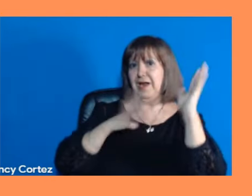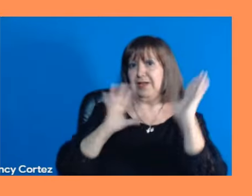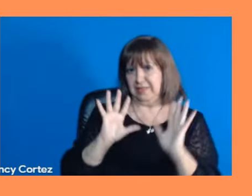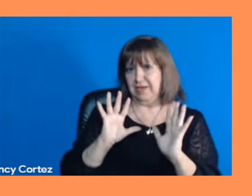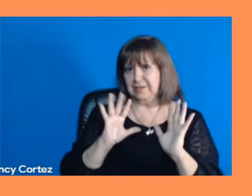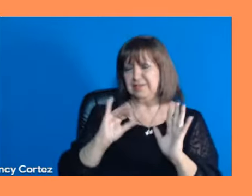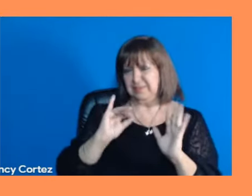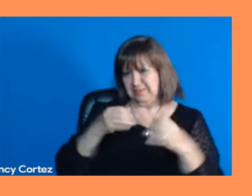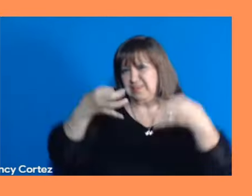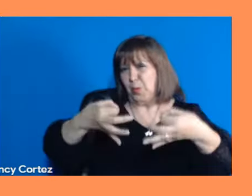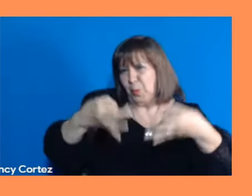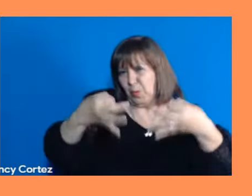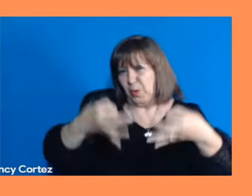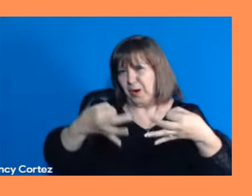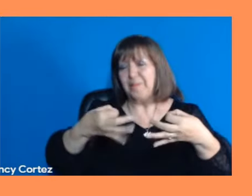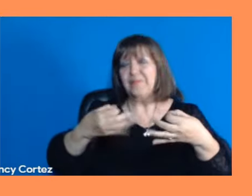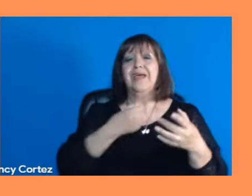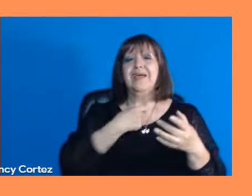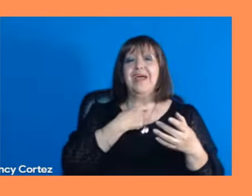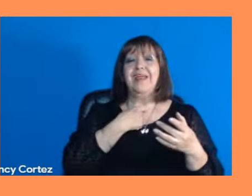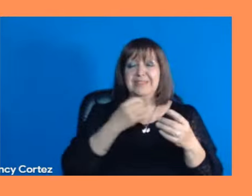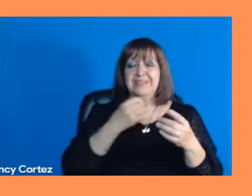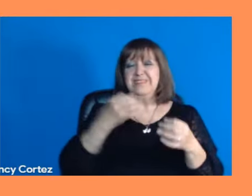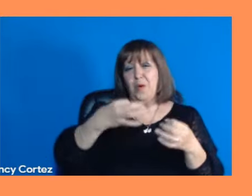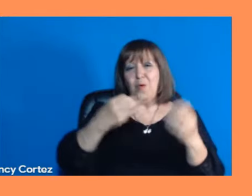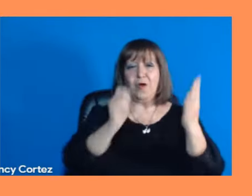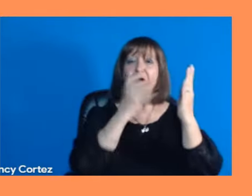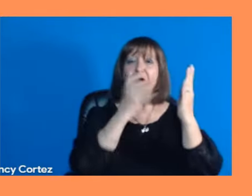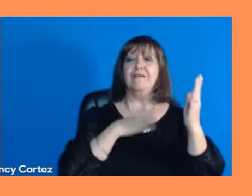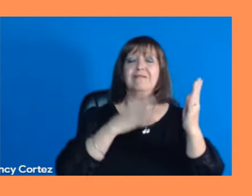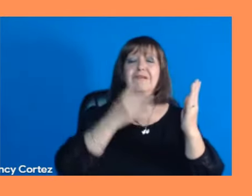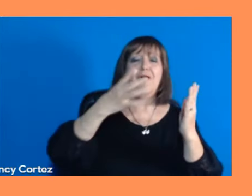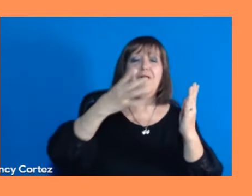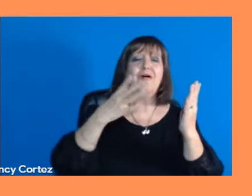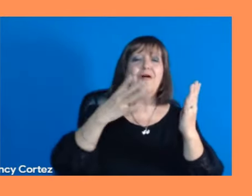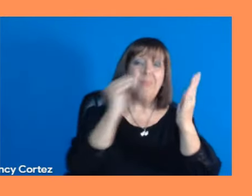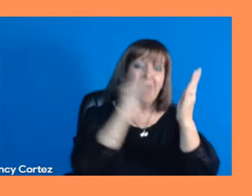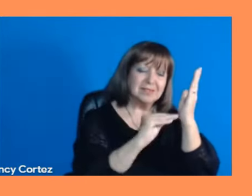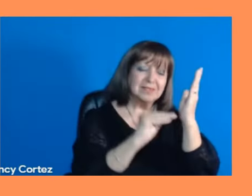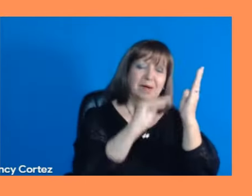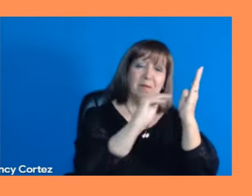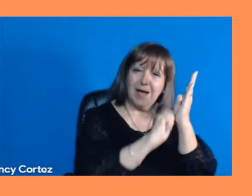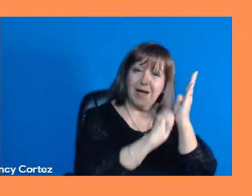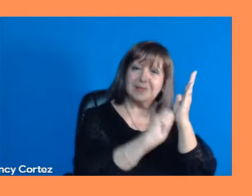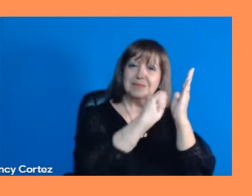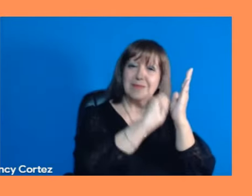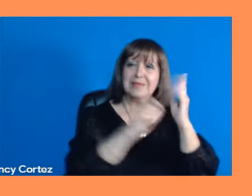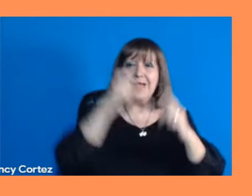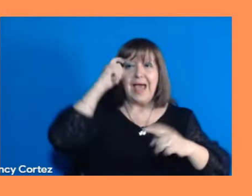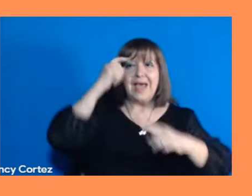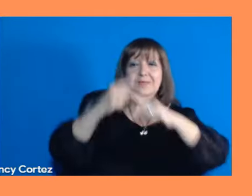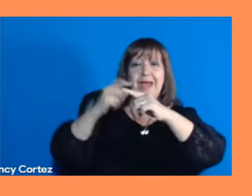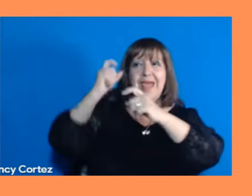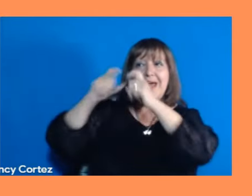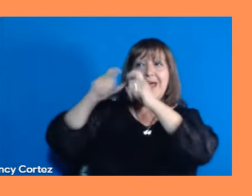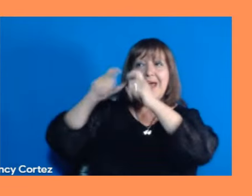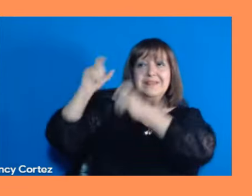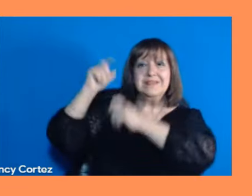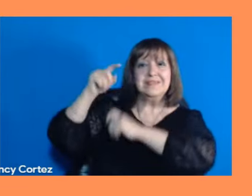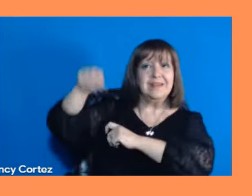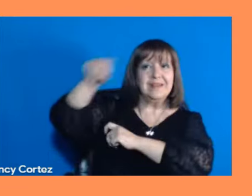con todo el bagaje y las experiencias de 17 años de